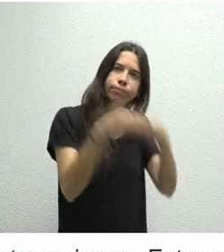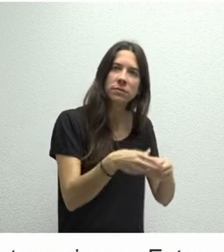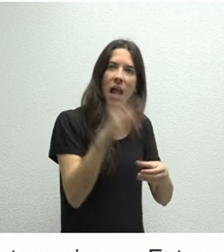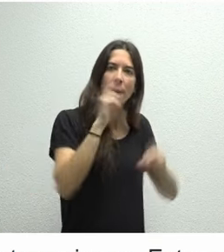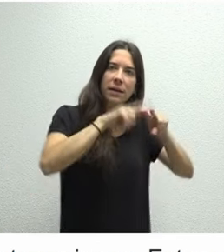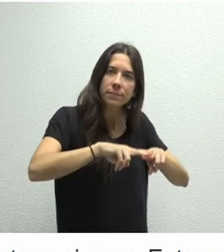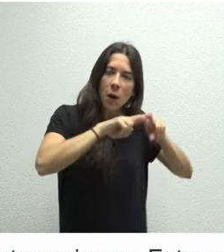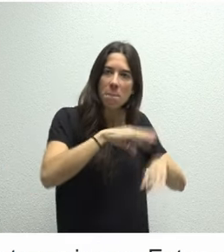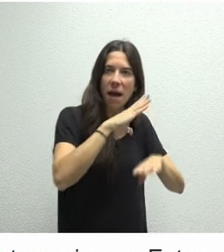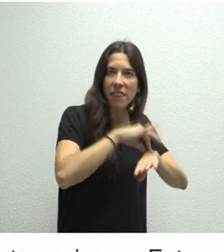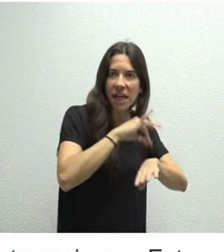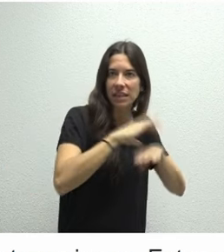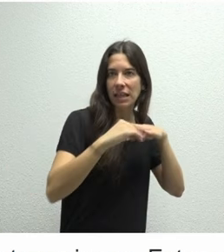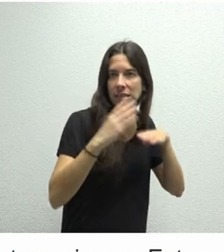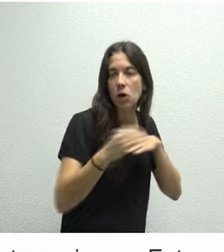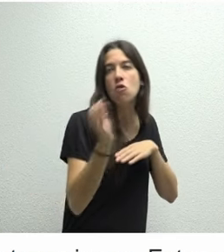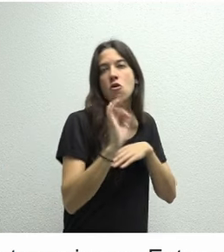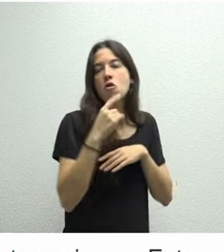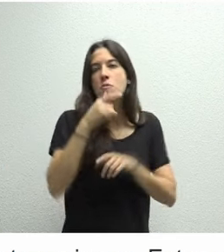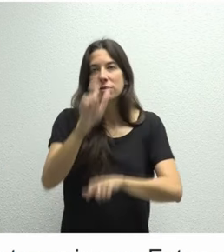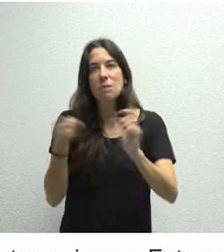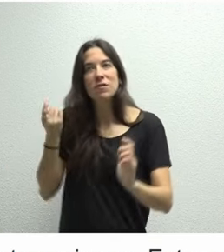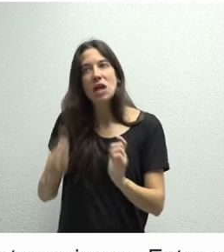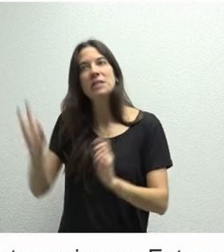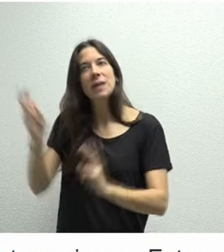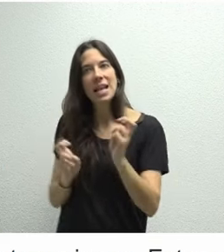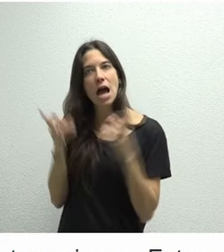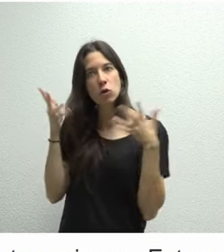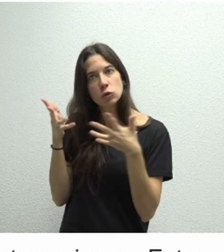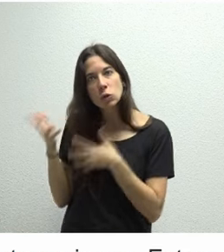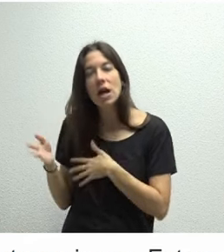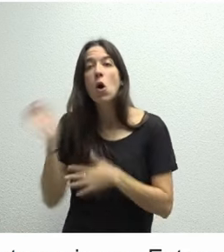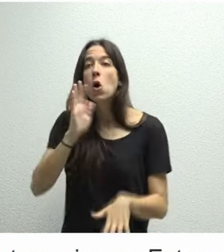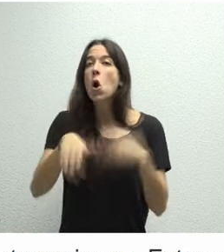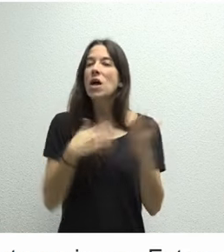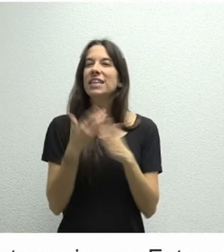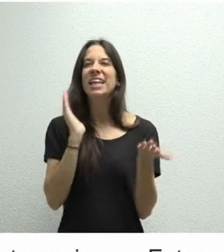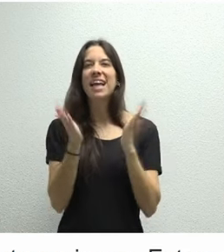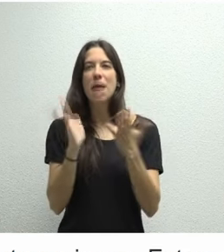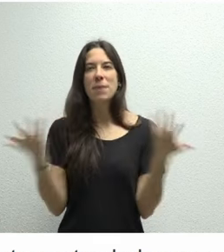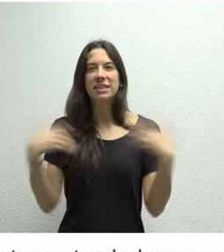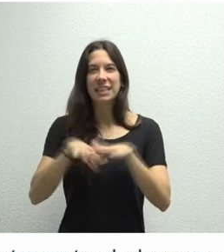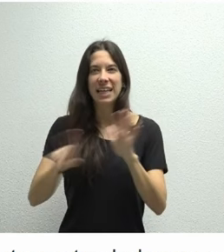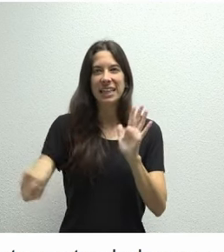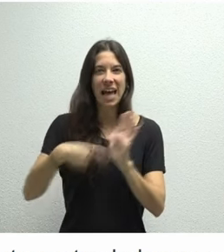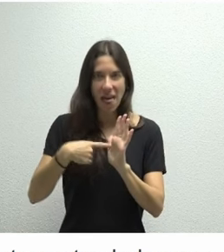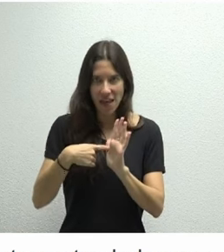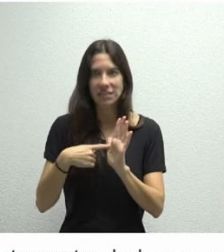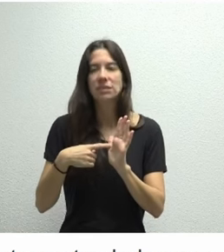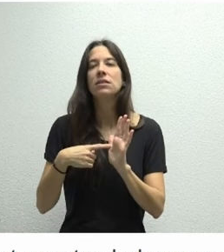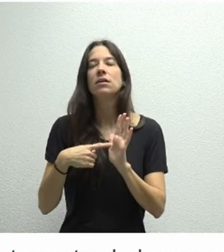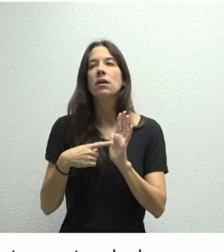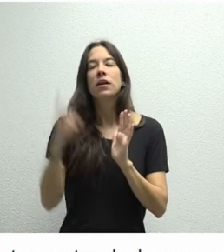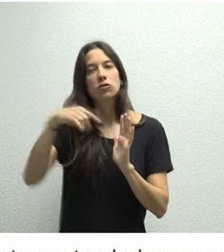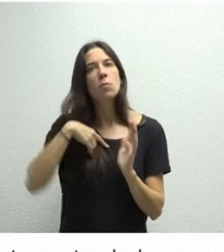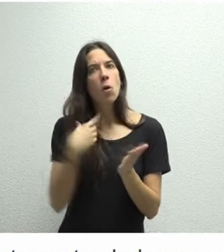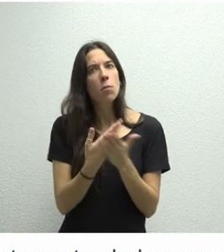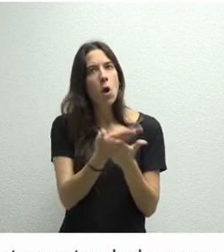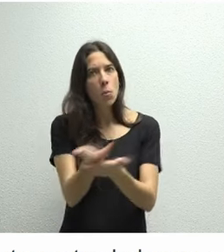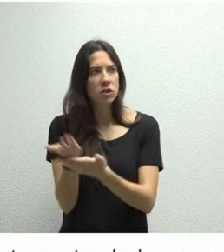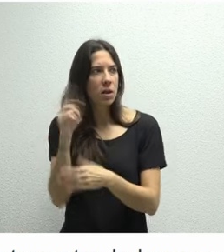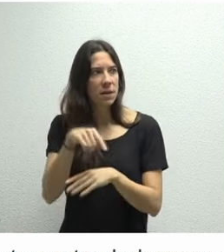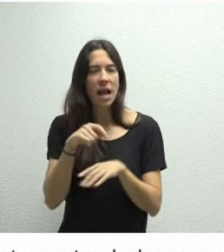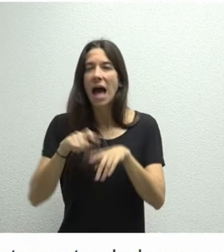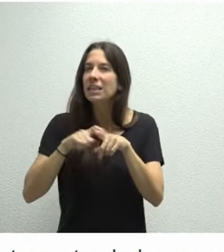profesionales vinieran a consulta o incluso hacer terapias integradas que hemos propuesto y hemos brindado a otro tipo de paciente con otro